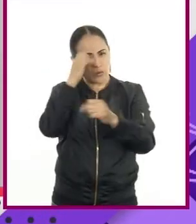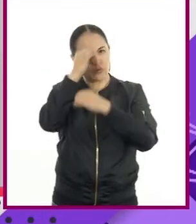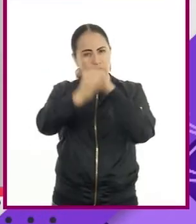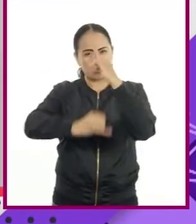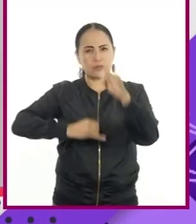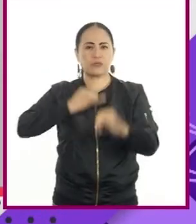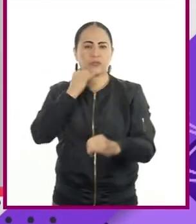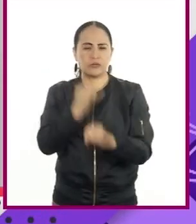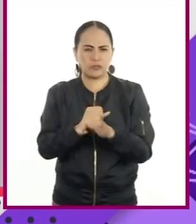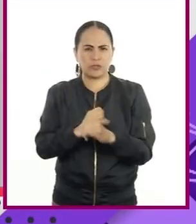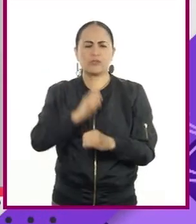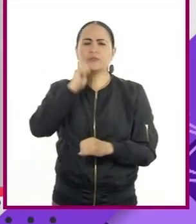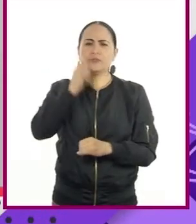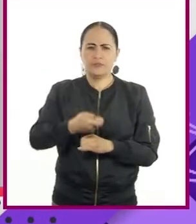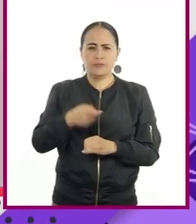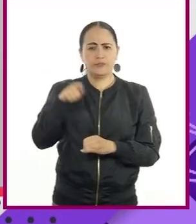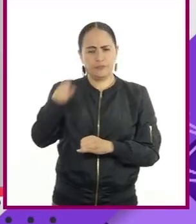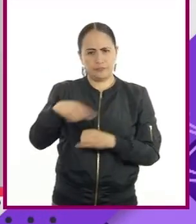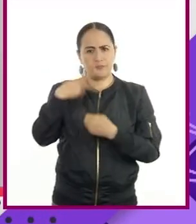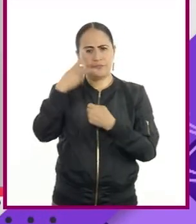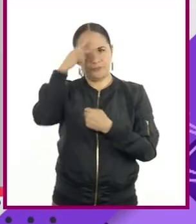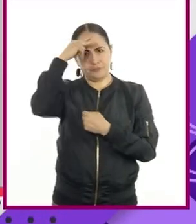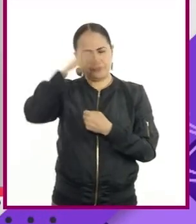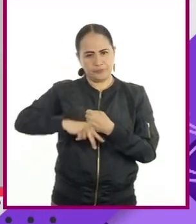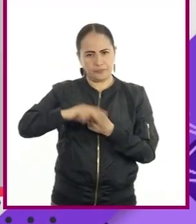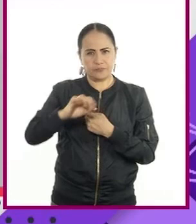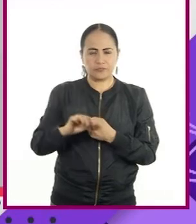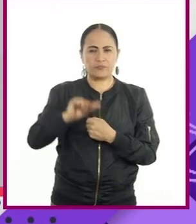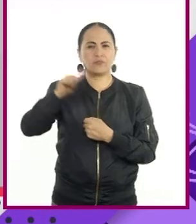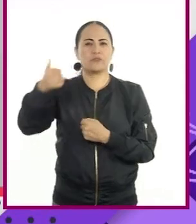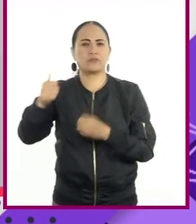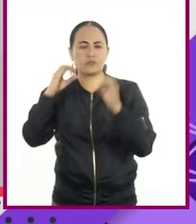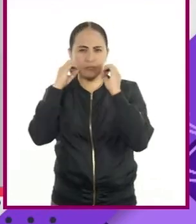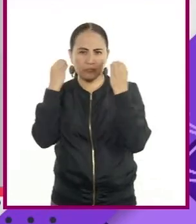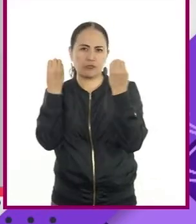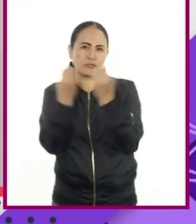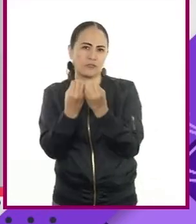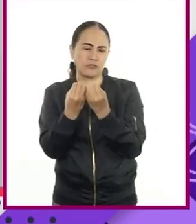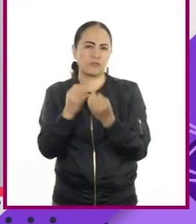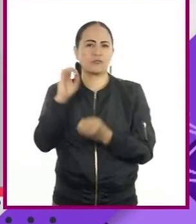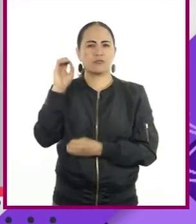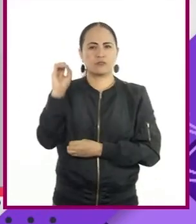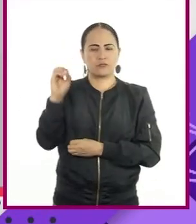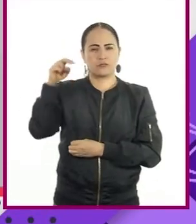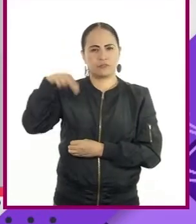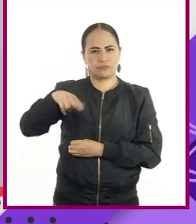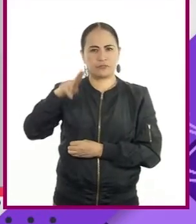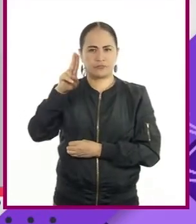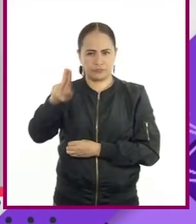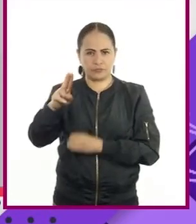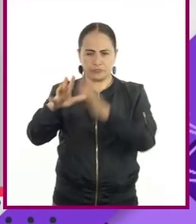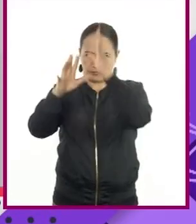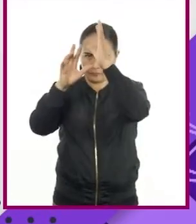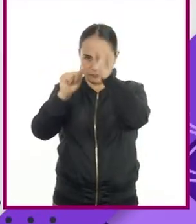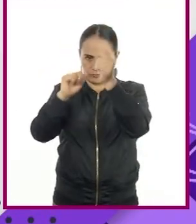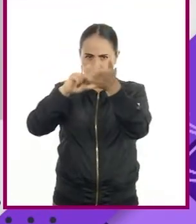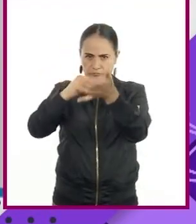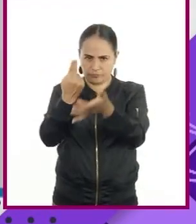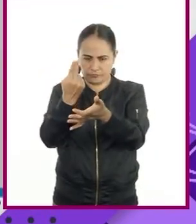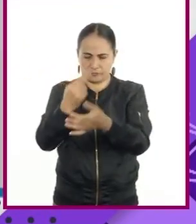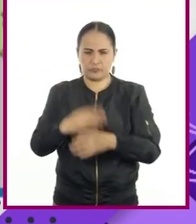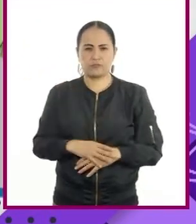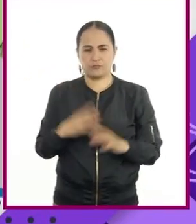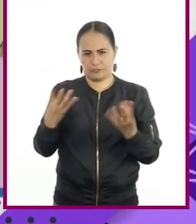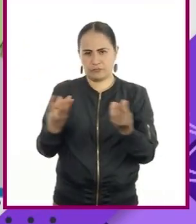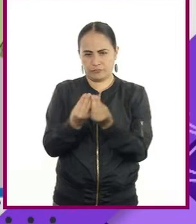aquellos acuerdos que México ha suscrito con organismos como la Organización de las Naciones Unidas.